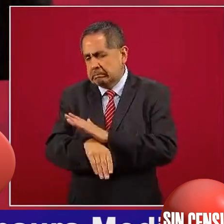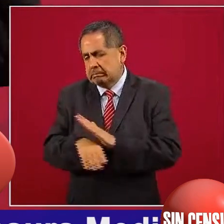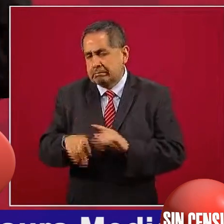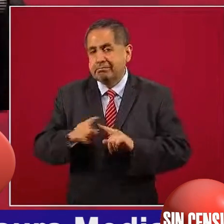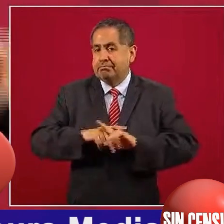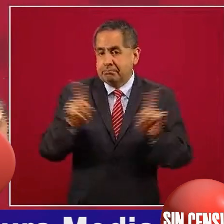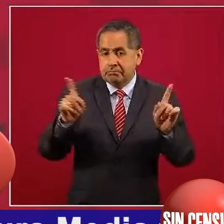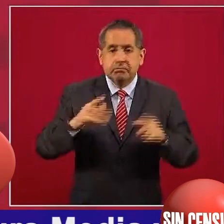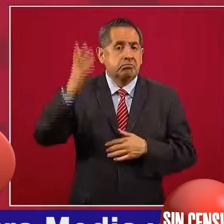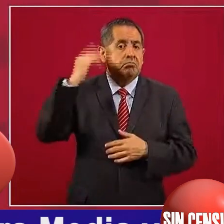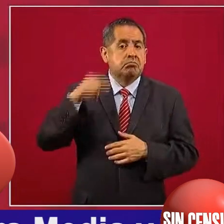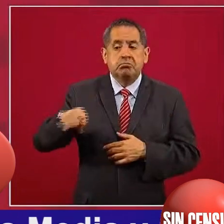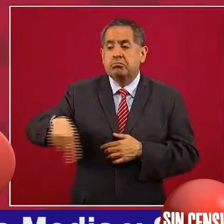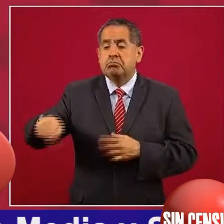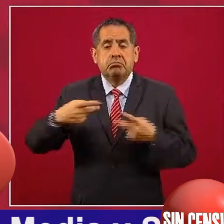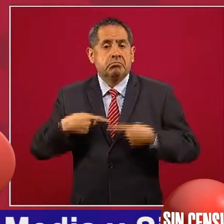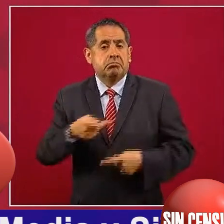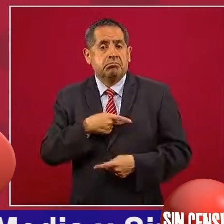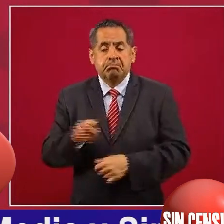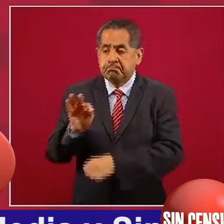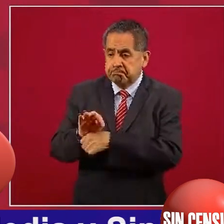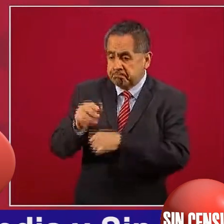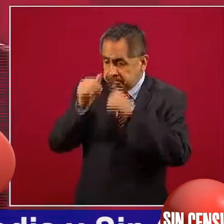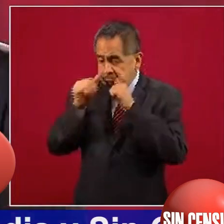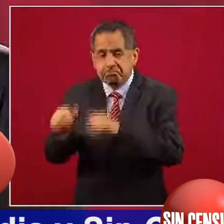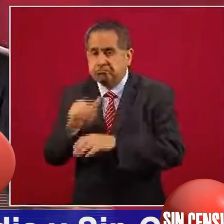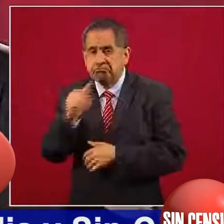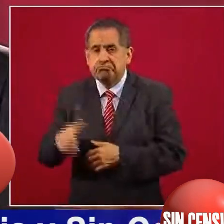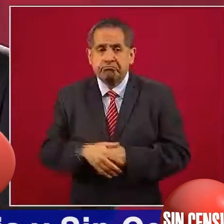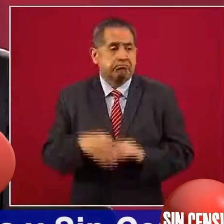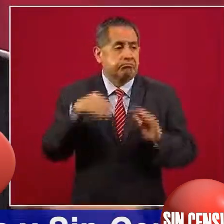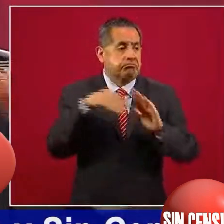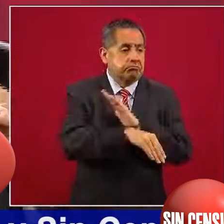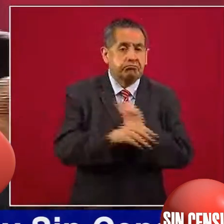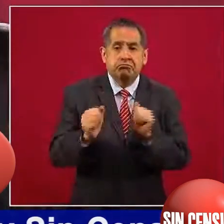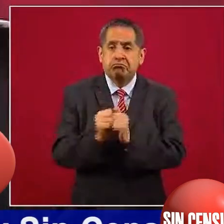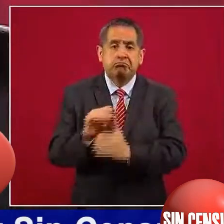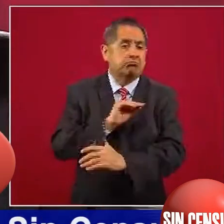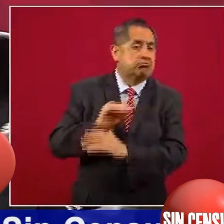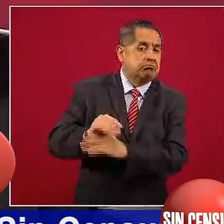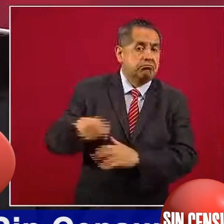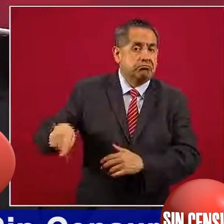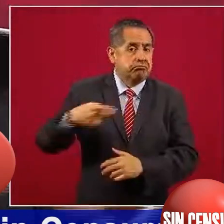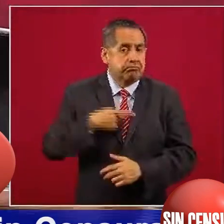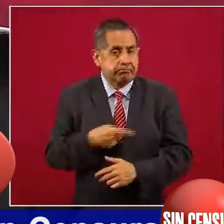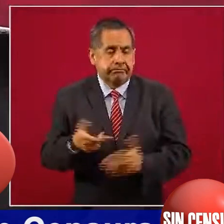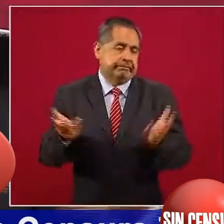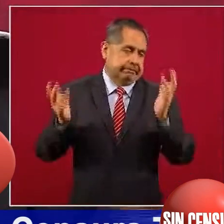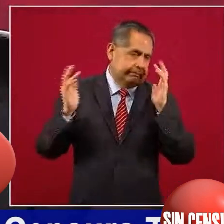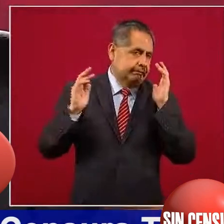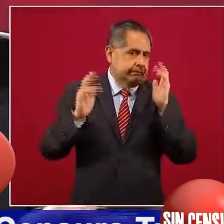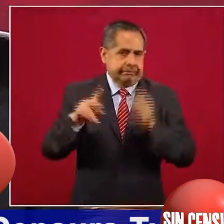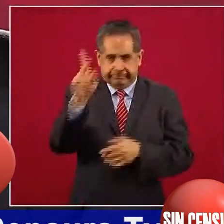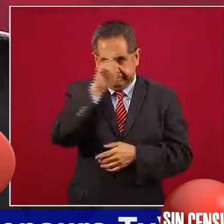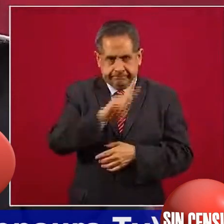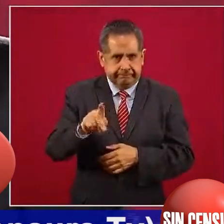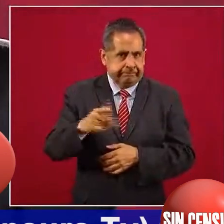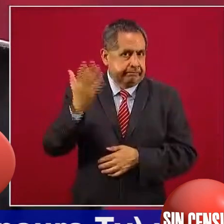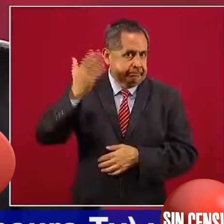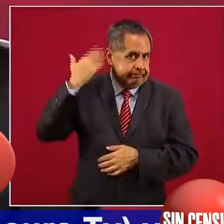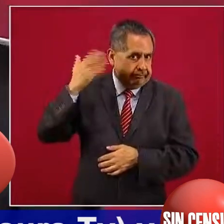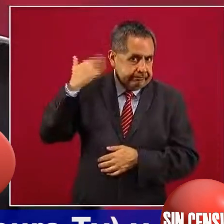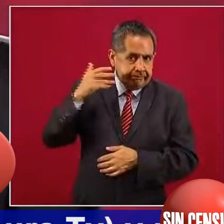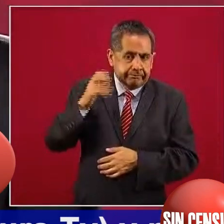porque no atendían a los pobres. Cae la economía y no atienden a los pobres, pues entonces sí, se puede decir,